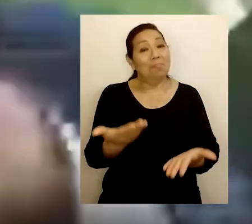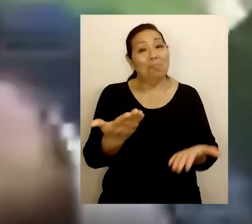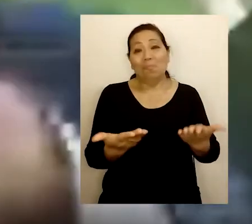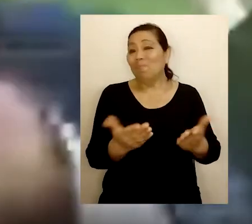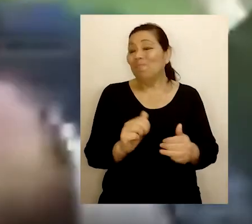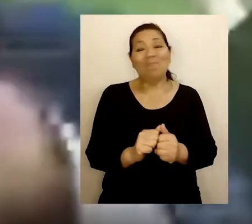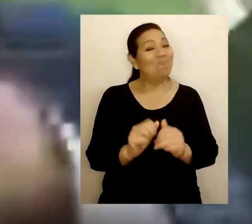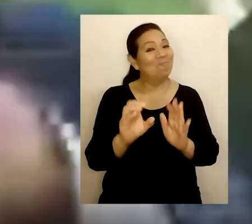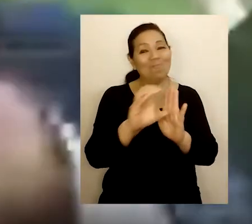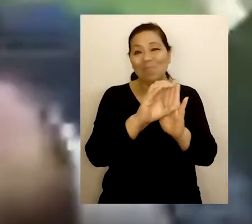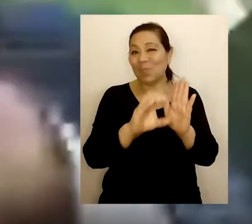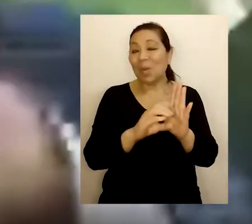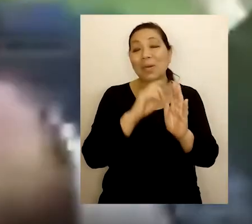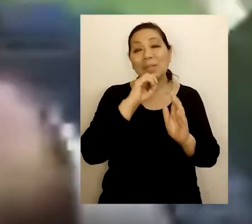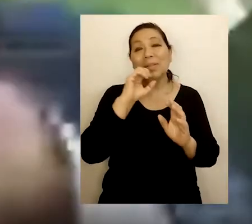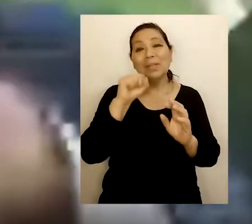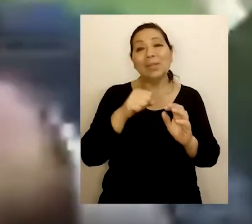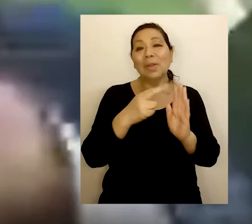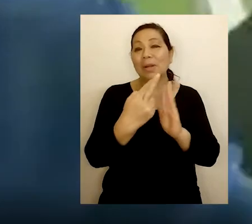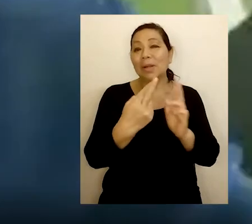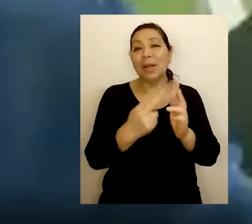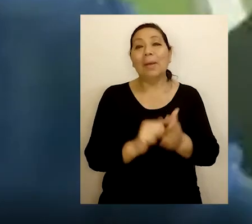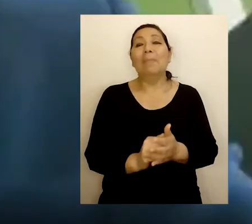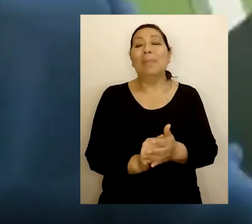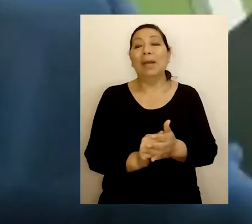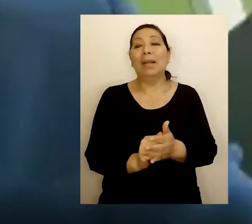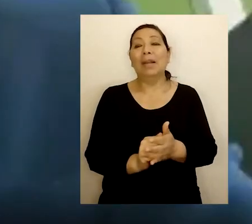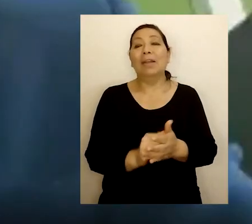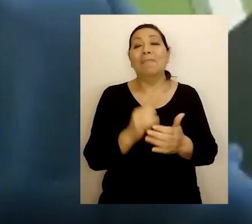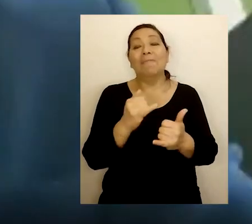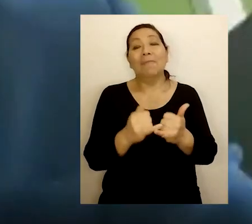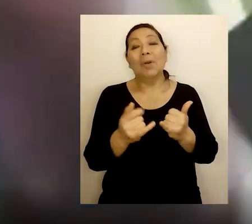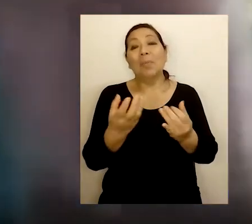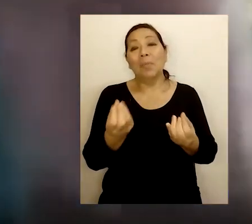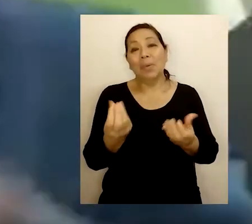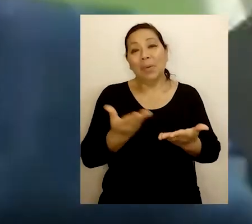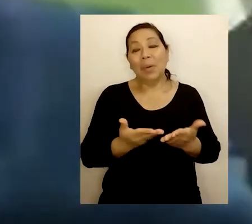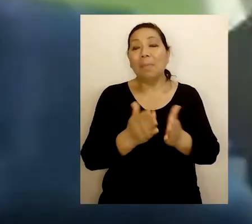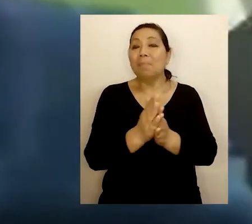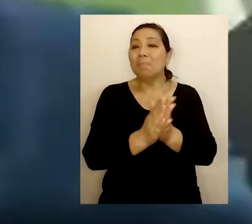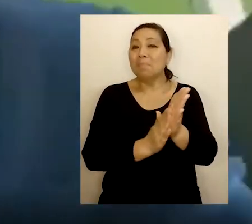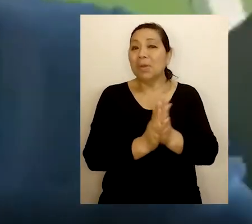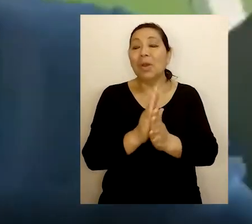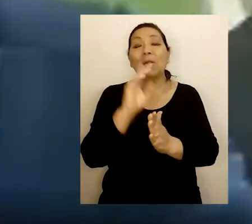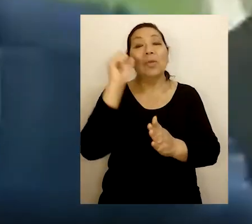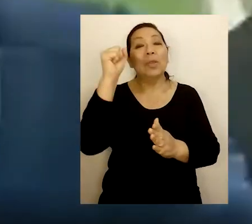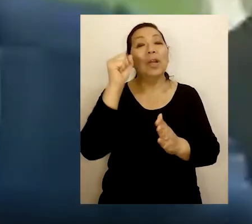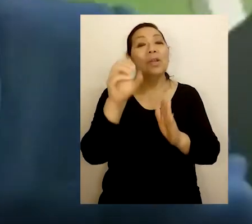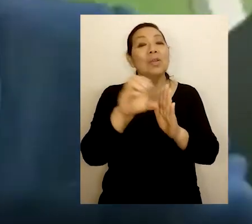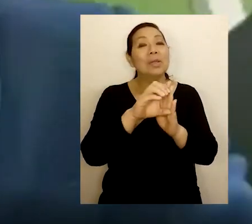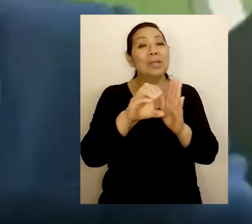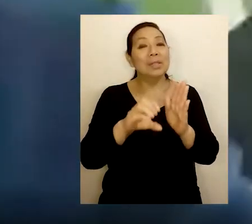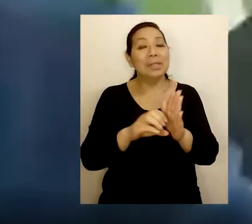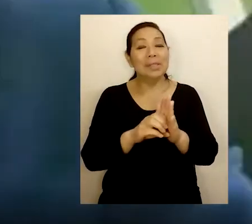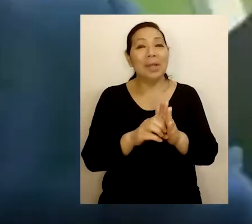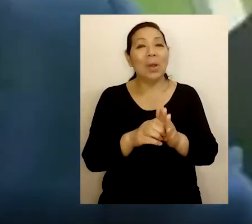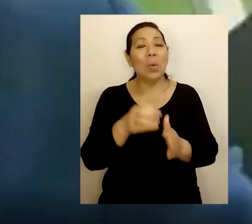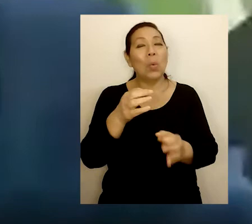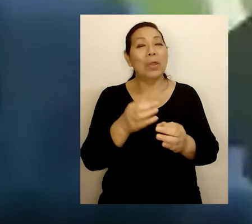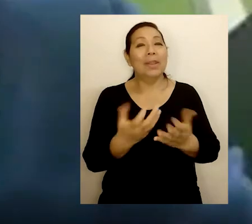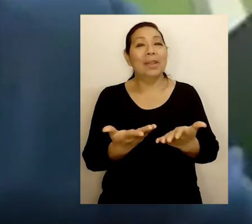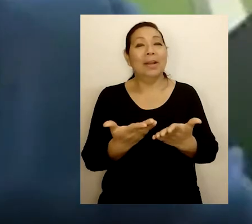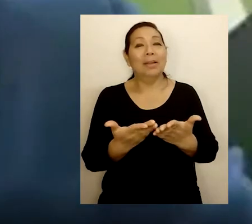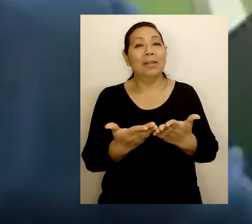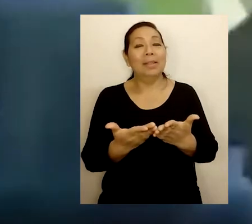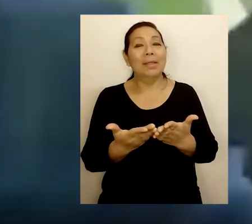no constituye de por sí una violación a un derecho fundamental, como la señala el mismo beneficiario respecto al derecho a la motivación de resoluciones judiciales.